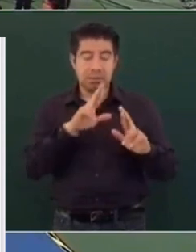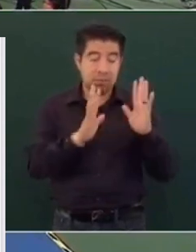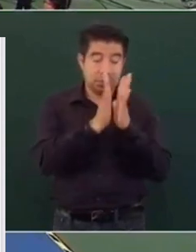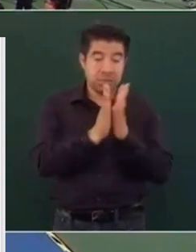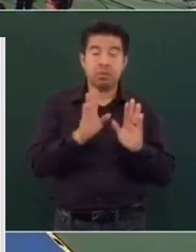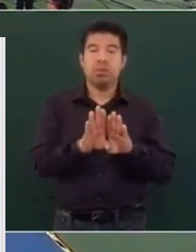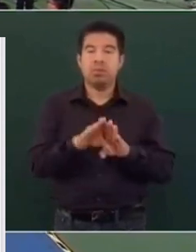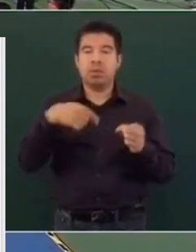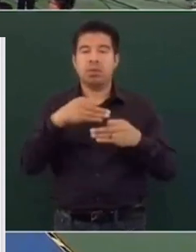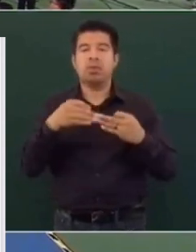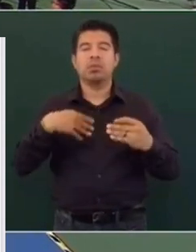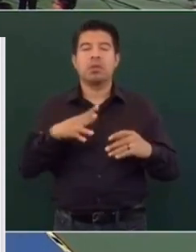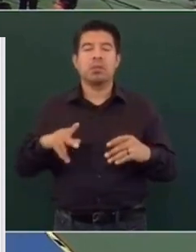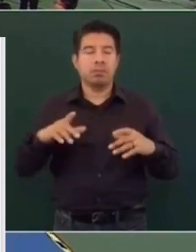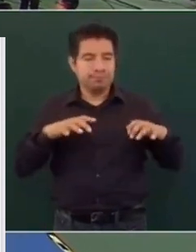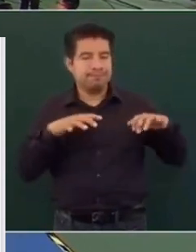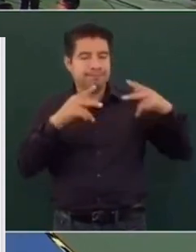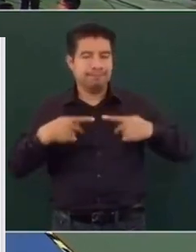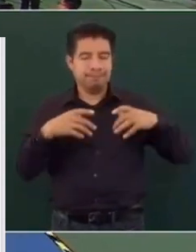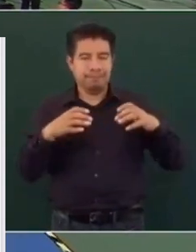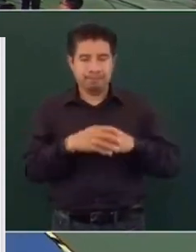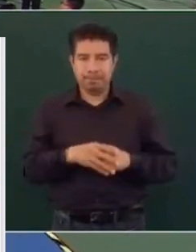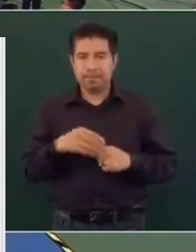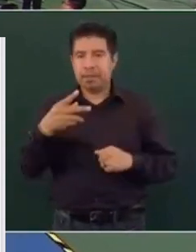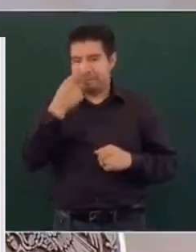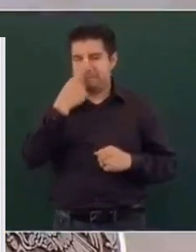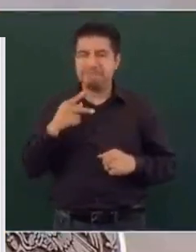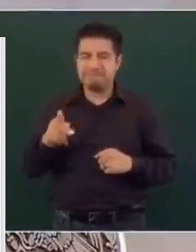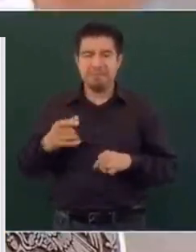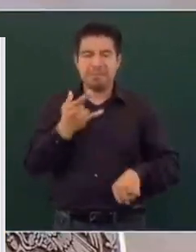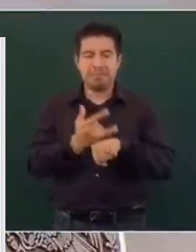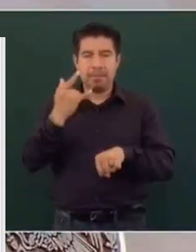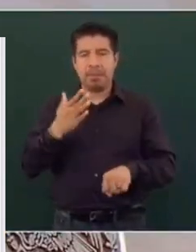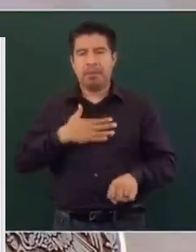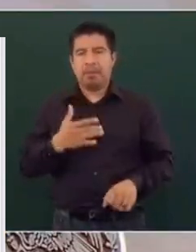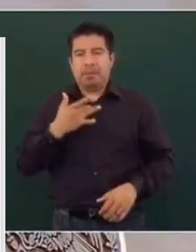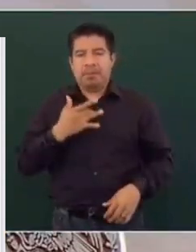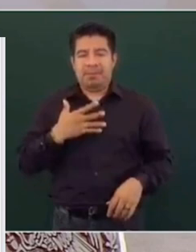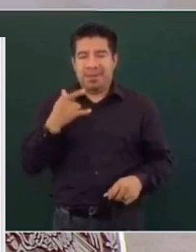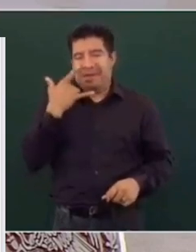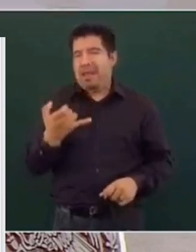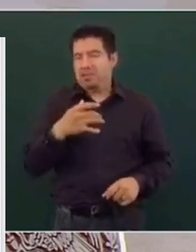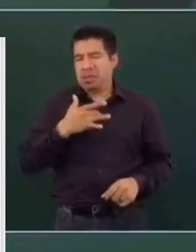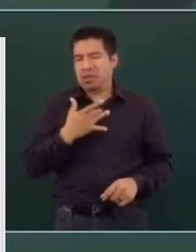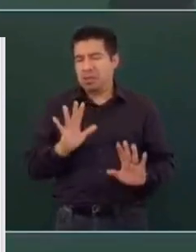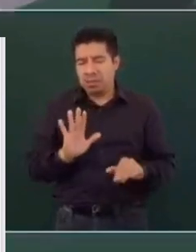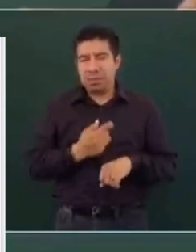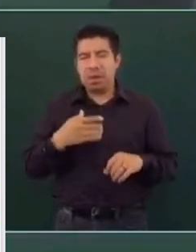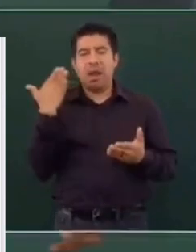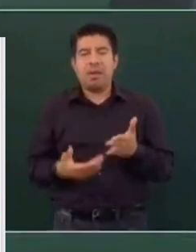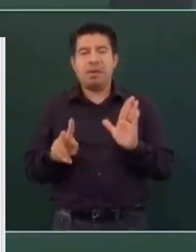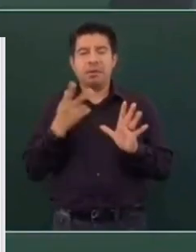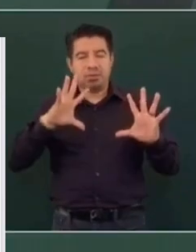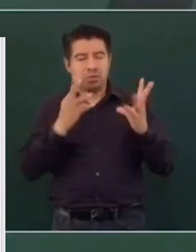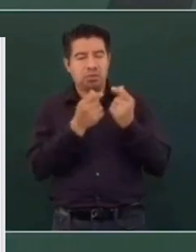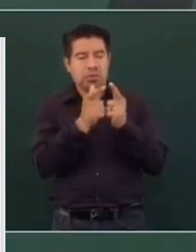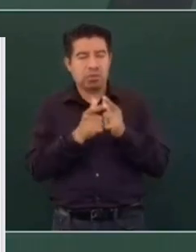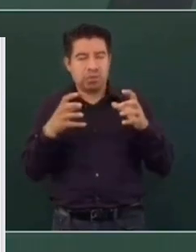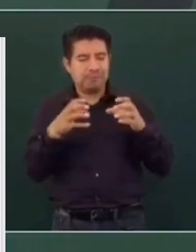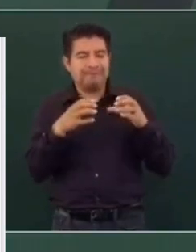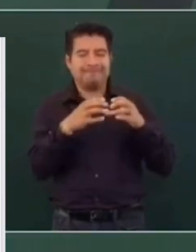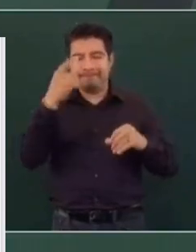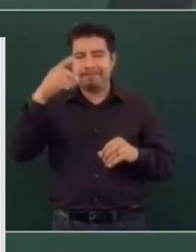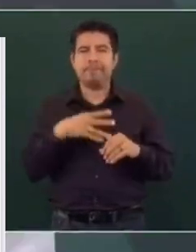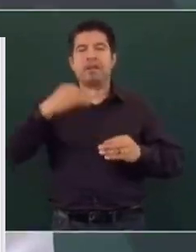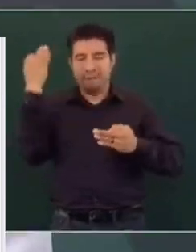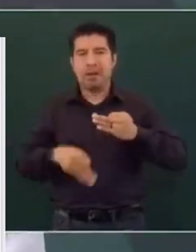eran simuladores, farsantes, ya, para decirlo con claridad. Entonces no me extraña que ahora se agrupen, ni faltan